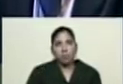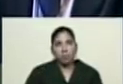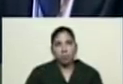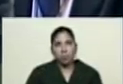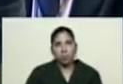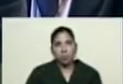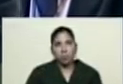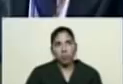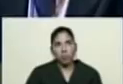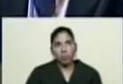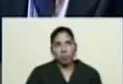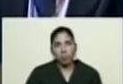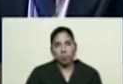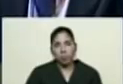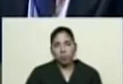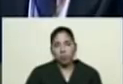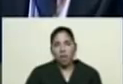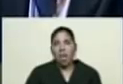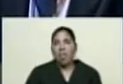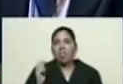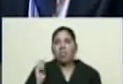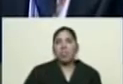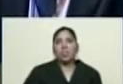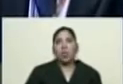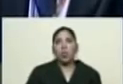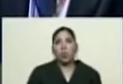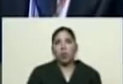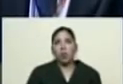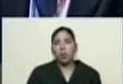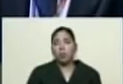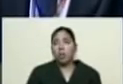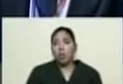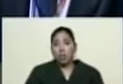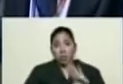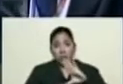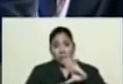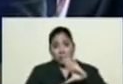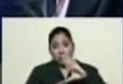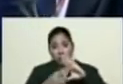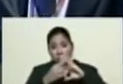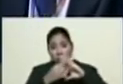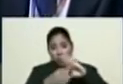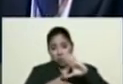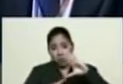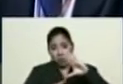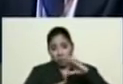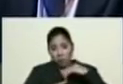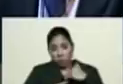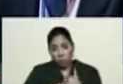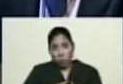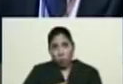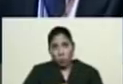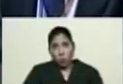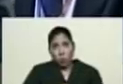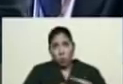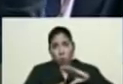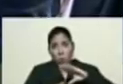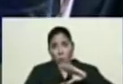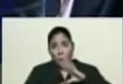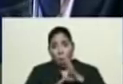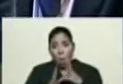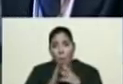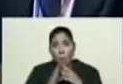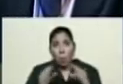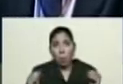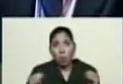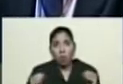doctrina Monroe, esa que dice que toda América, desde Alaska hasta la Patagonia, pasando por el Caribe, es espacio